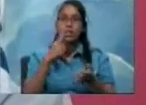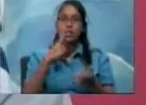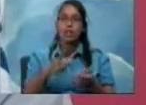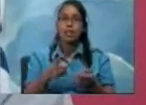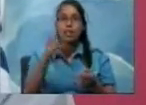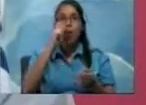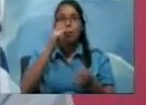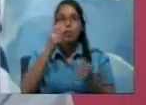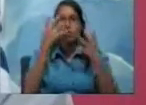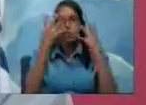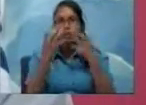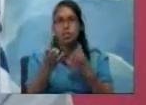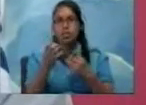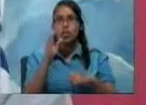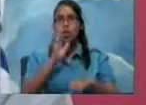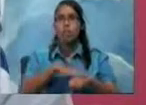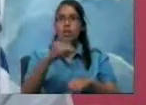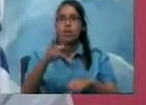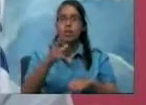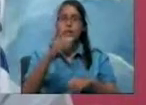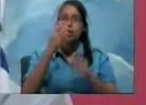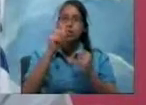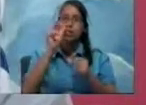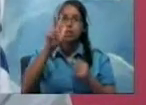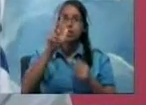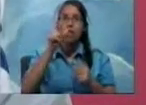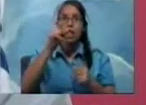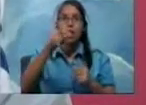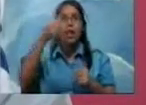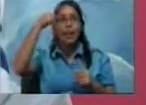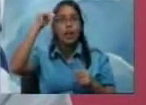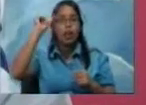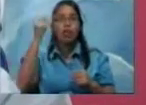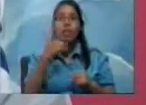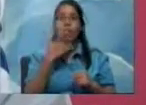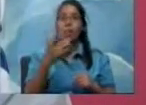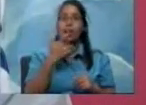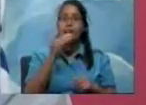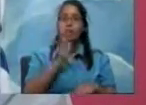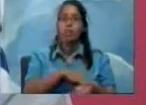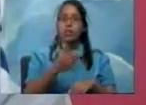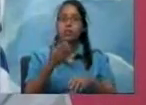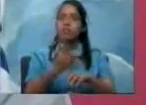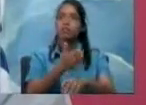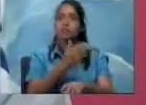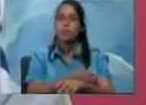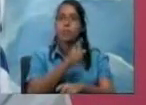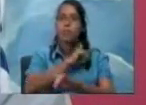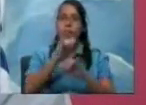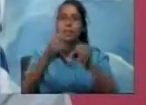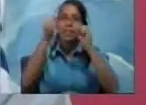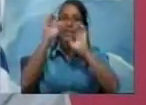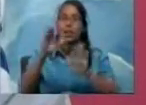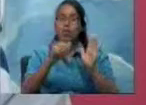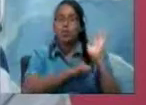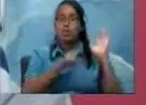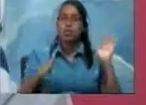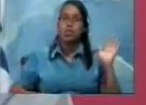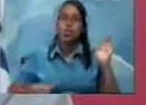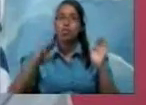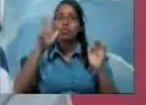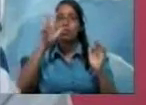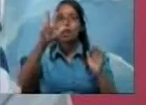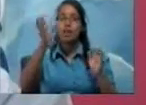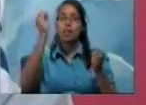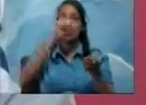entristeció Claro porque este número tercero a él le recordaba algo porque él anteriormente había negado el señor tres veces